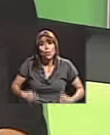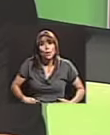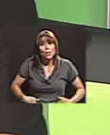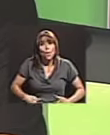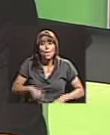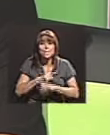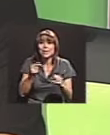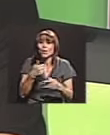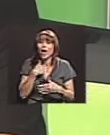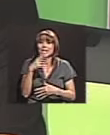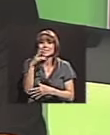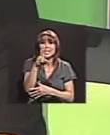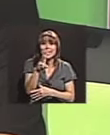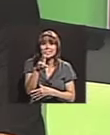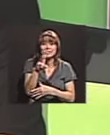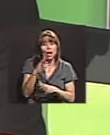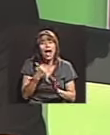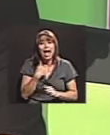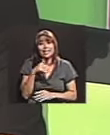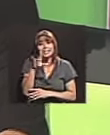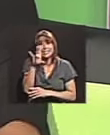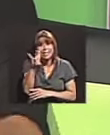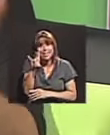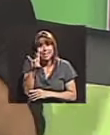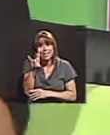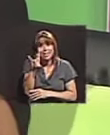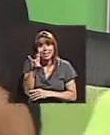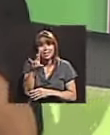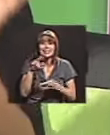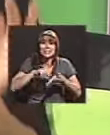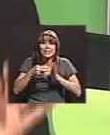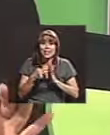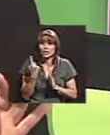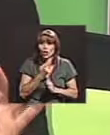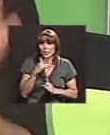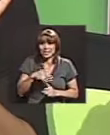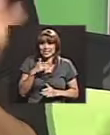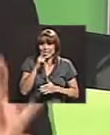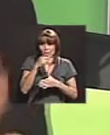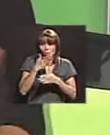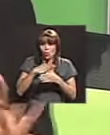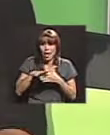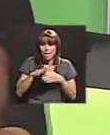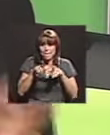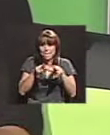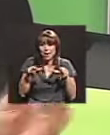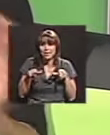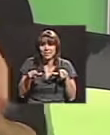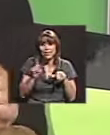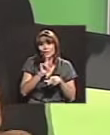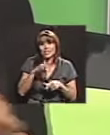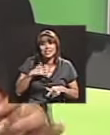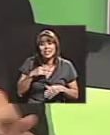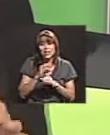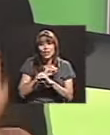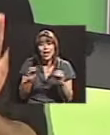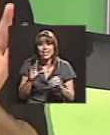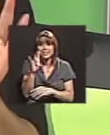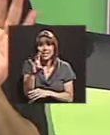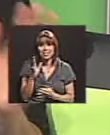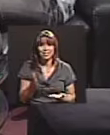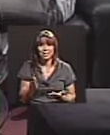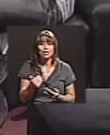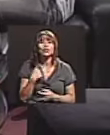hay siete O sea hay seis que no están sintiendo nada yo se les voy a dar otro otro tip aquí estamos puros tips rapidito